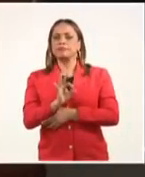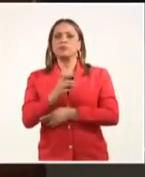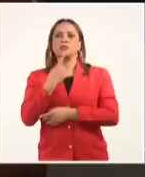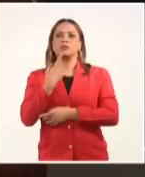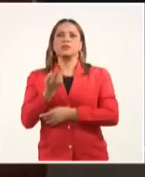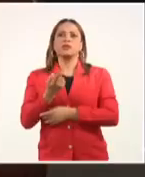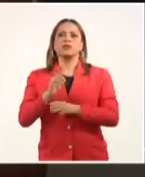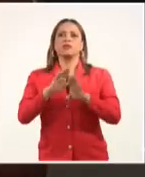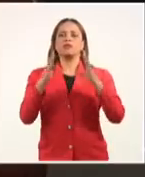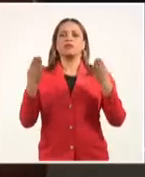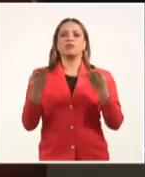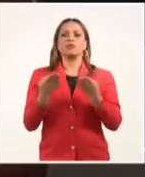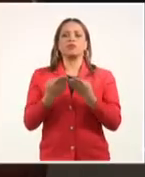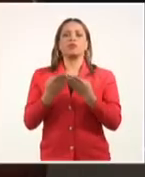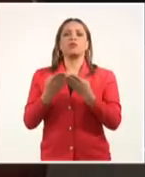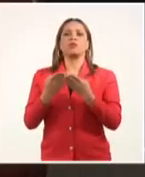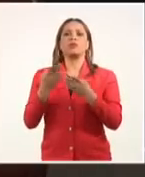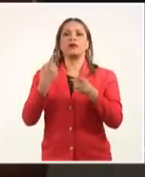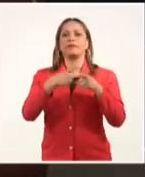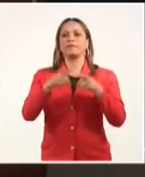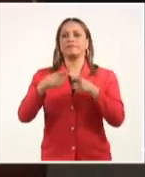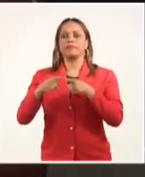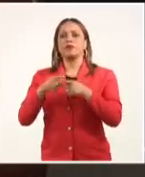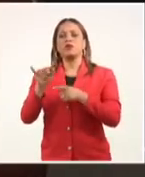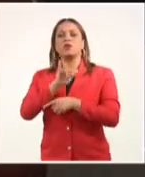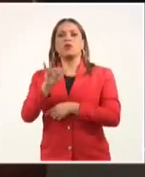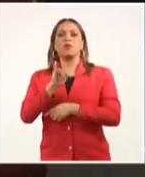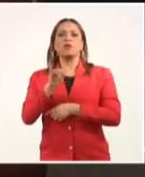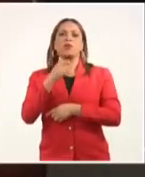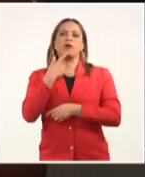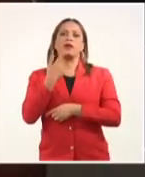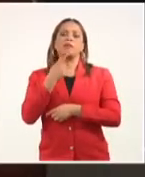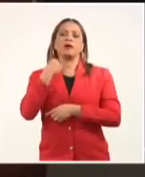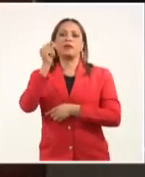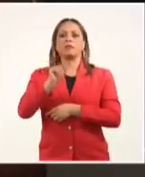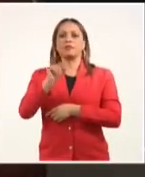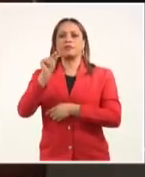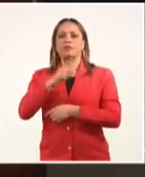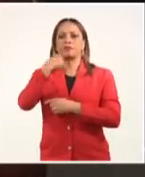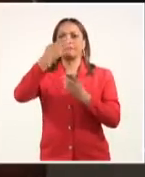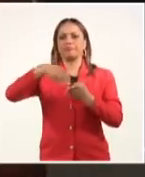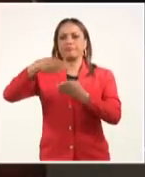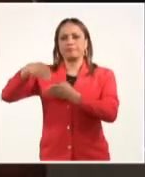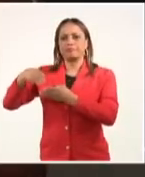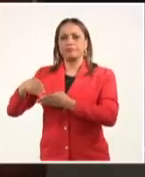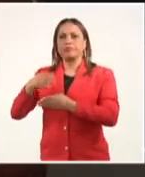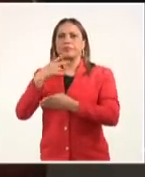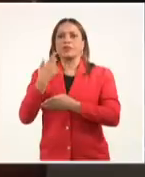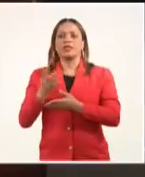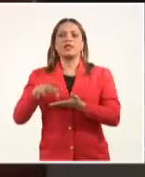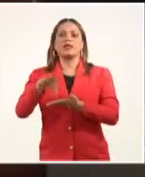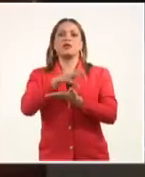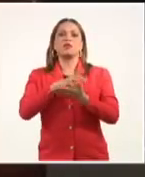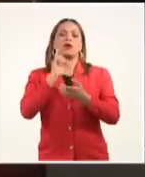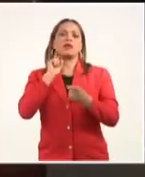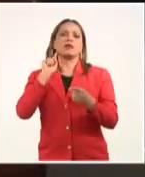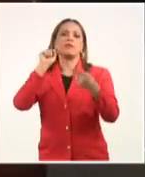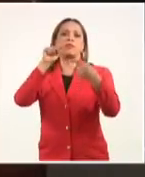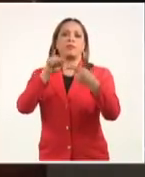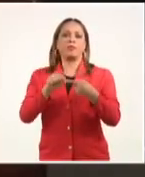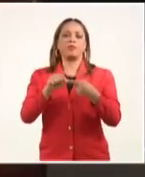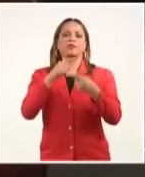inmortales restos, y también para todos los caídos en el noble propósito